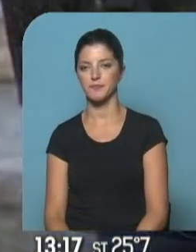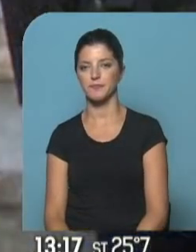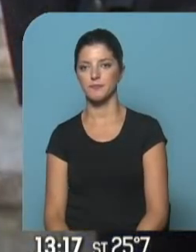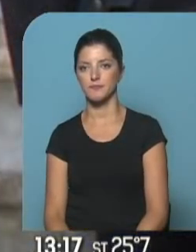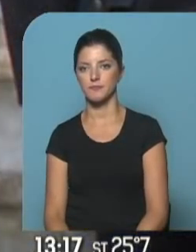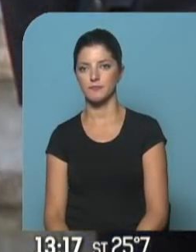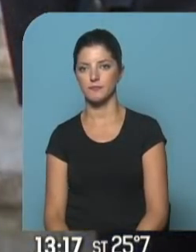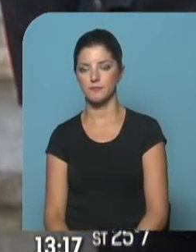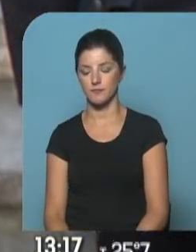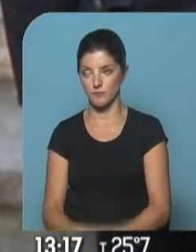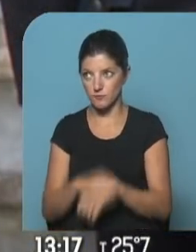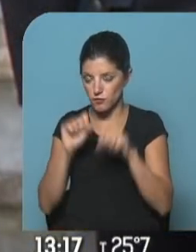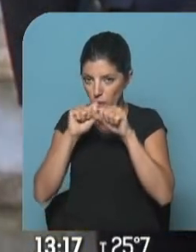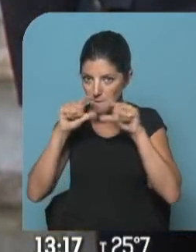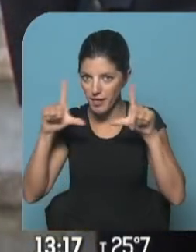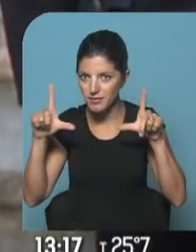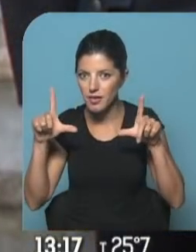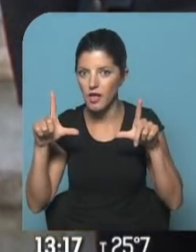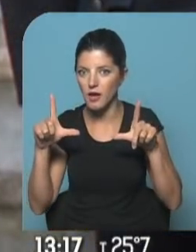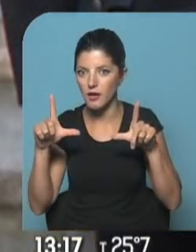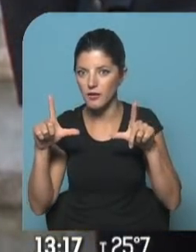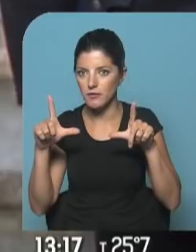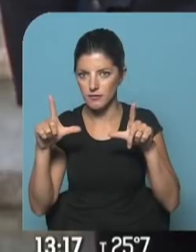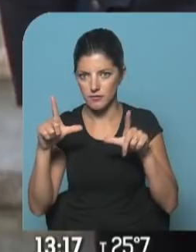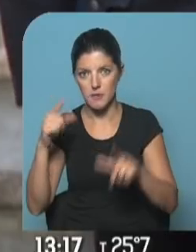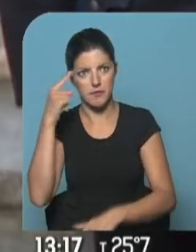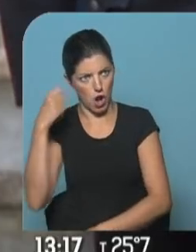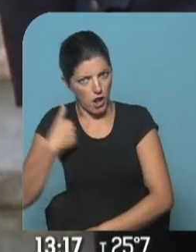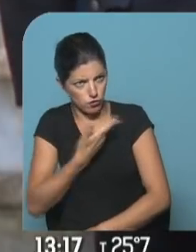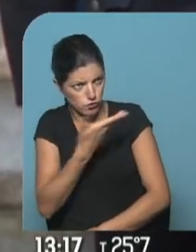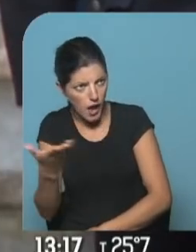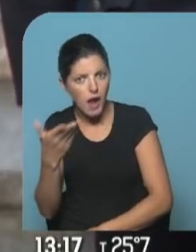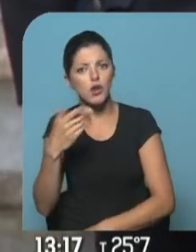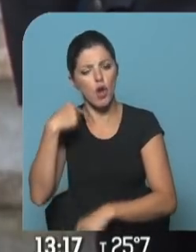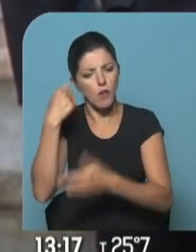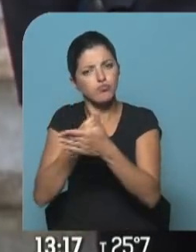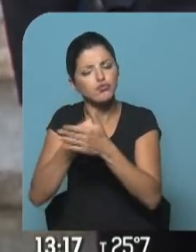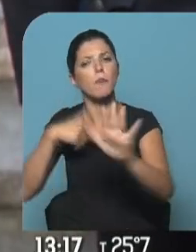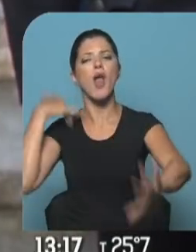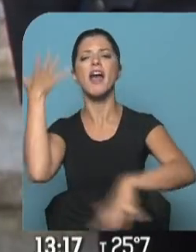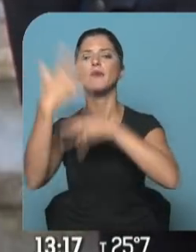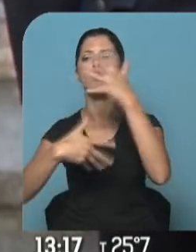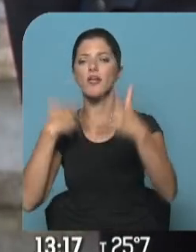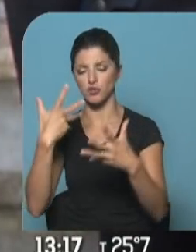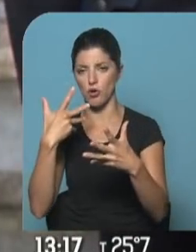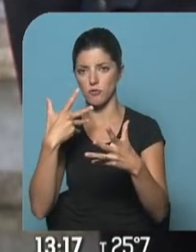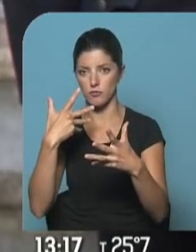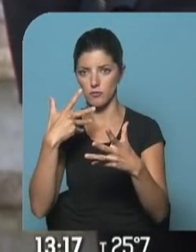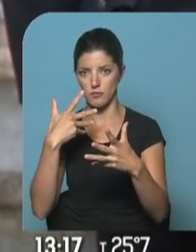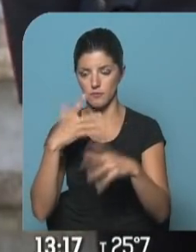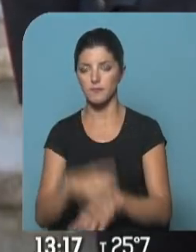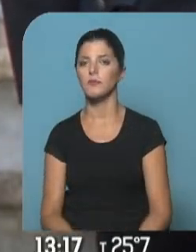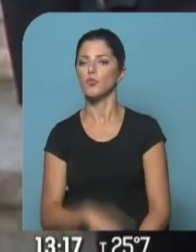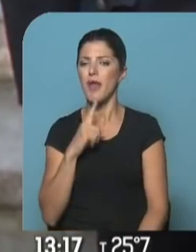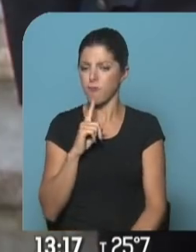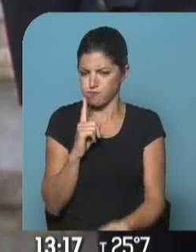Una gran sorpresa para el pueblo, para los revolucionarios, para el pueblo antiimperialista, de un fallo